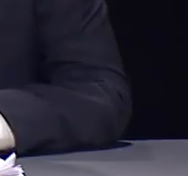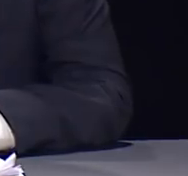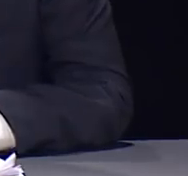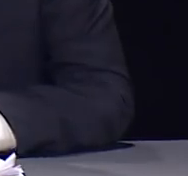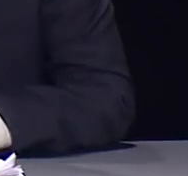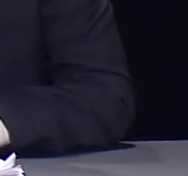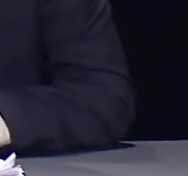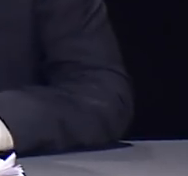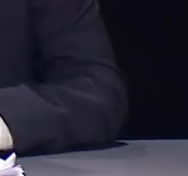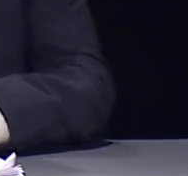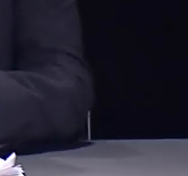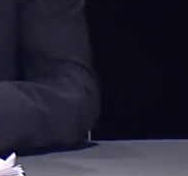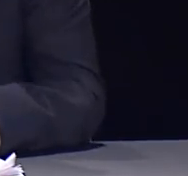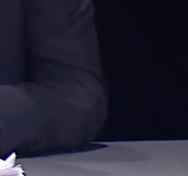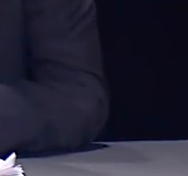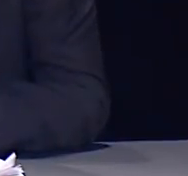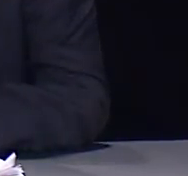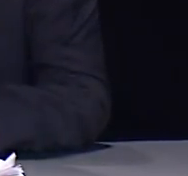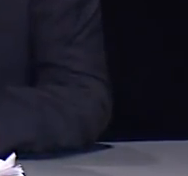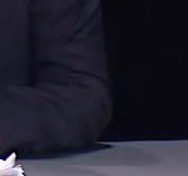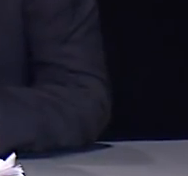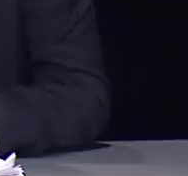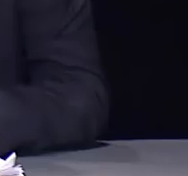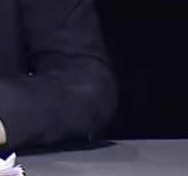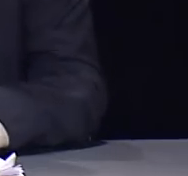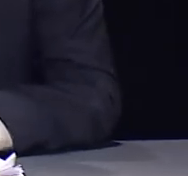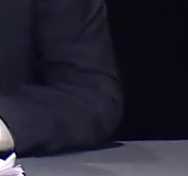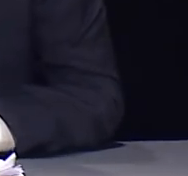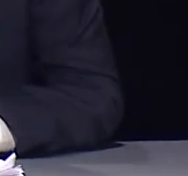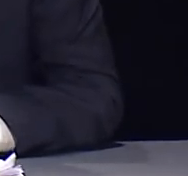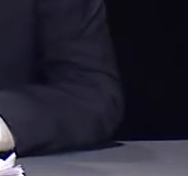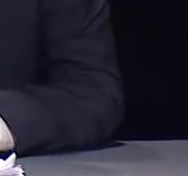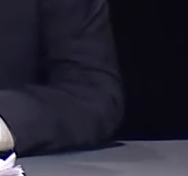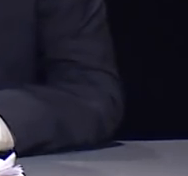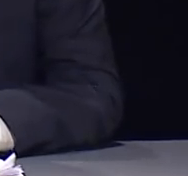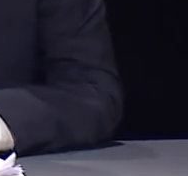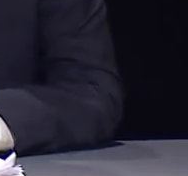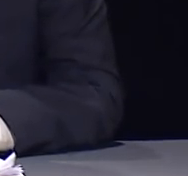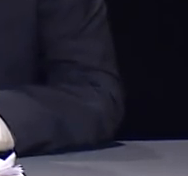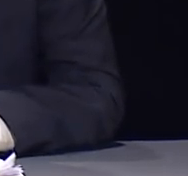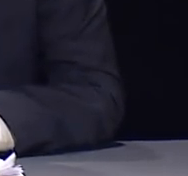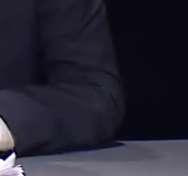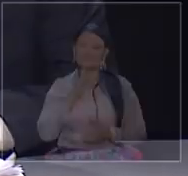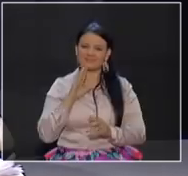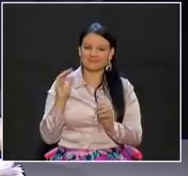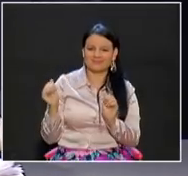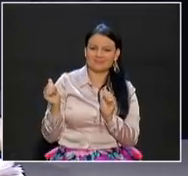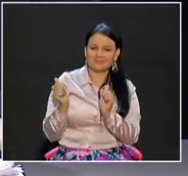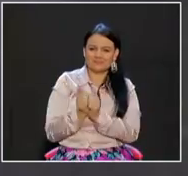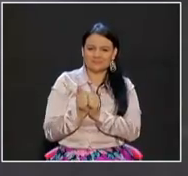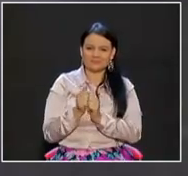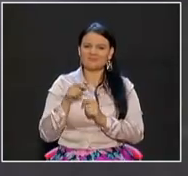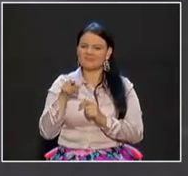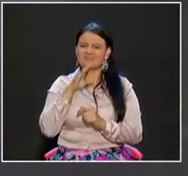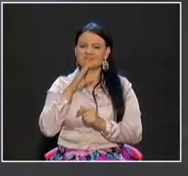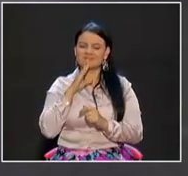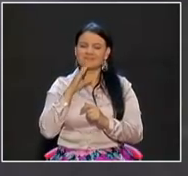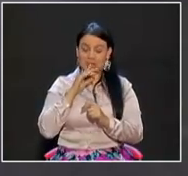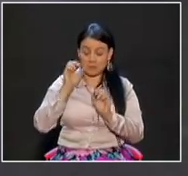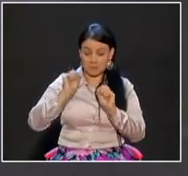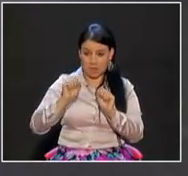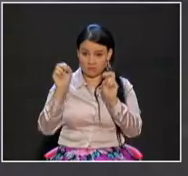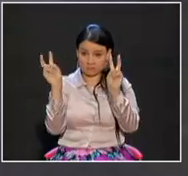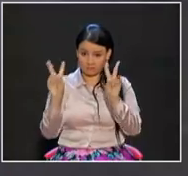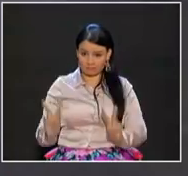con sus celulares hashtag gran debate final lo que sí hoy nos acompañan en el estudio los pueden ver a través de sus